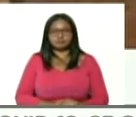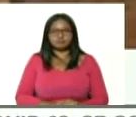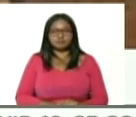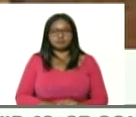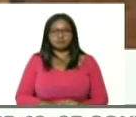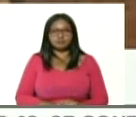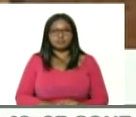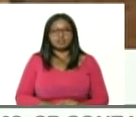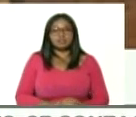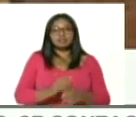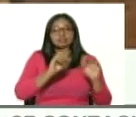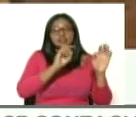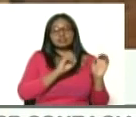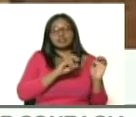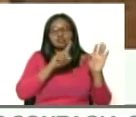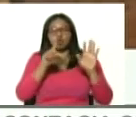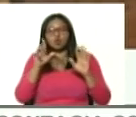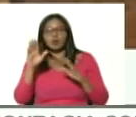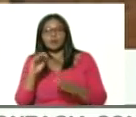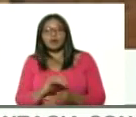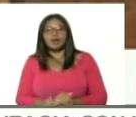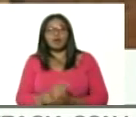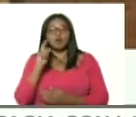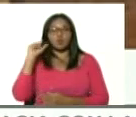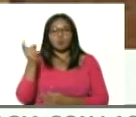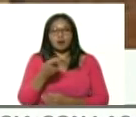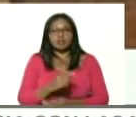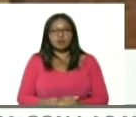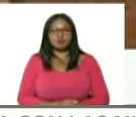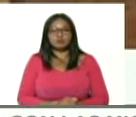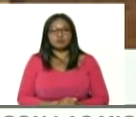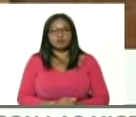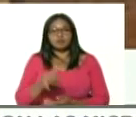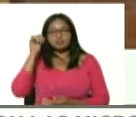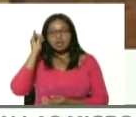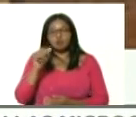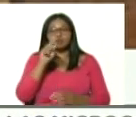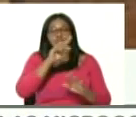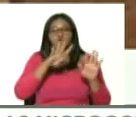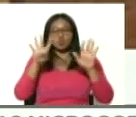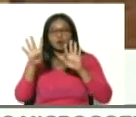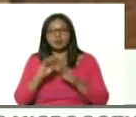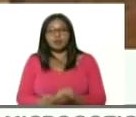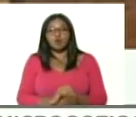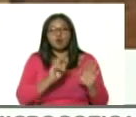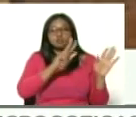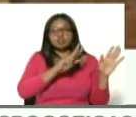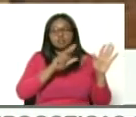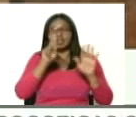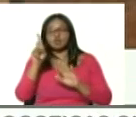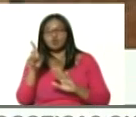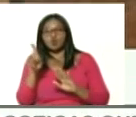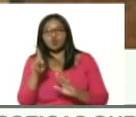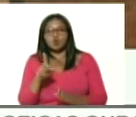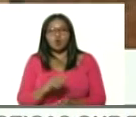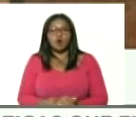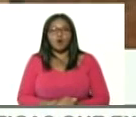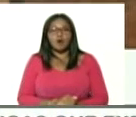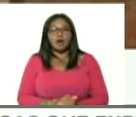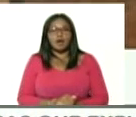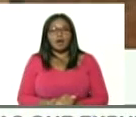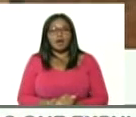109 en Guárico, 108 en Yaracuy, 81 en Cojedes, 54 en